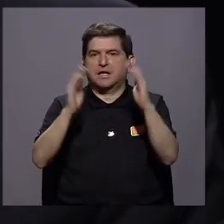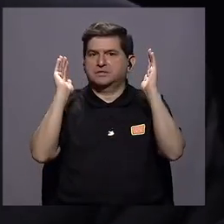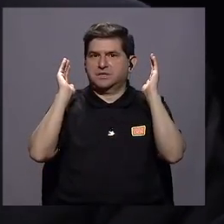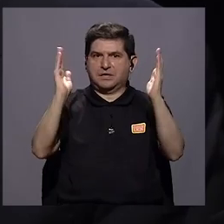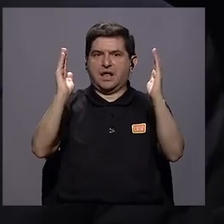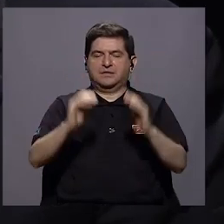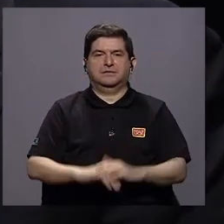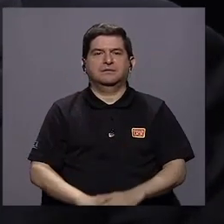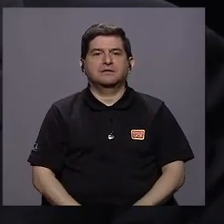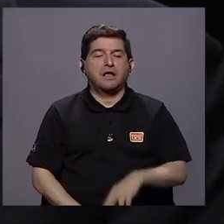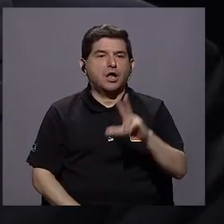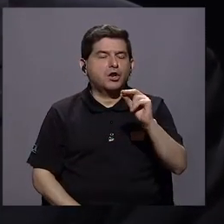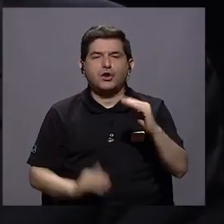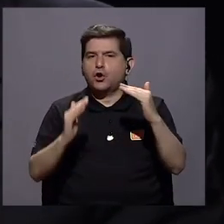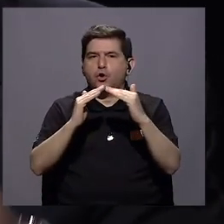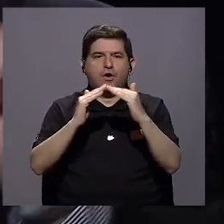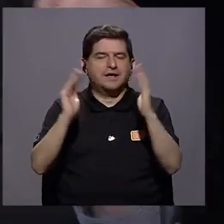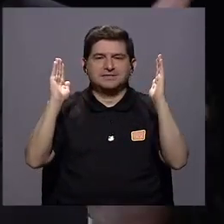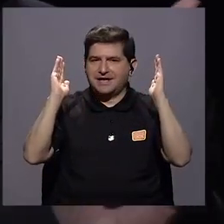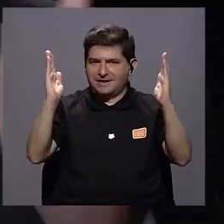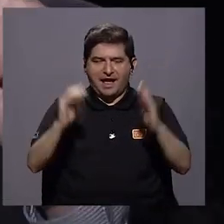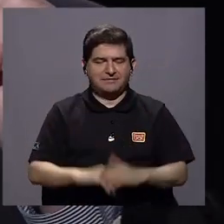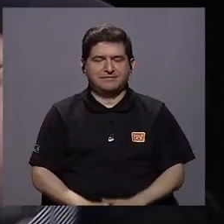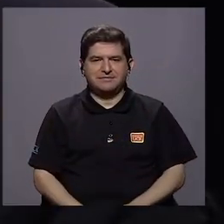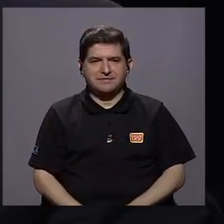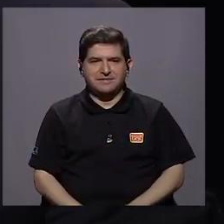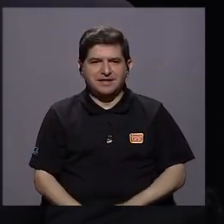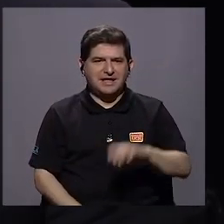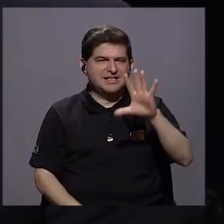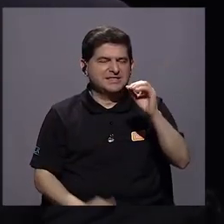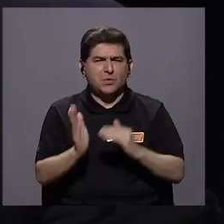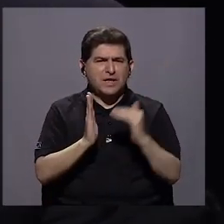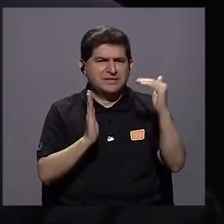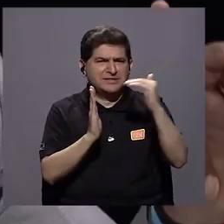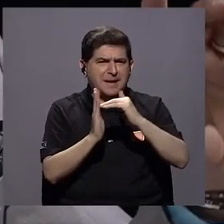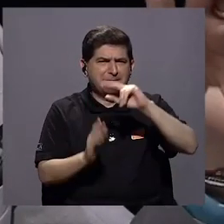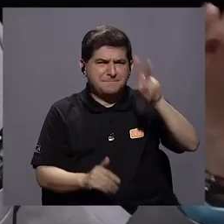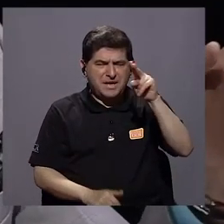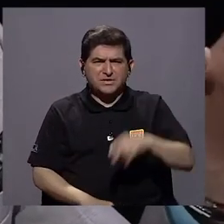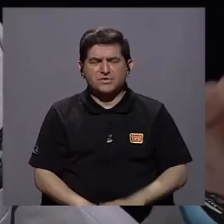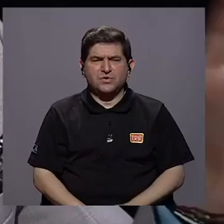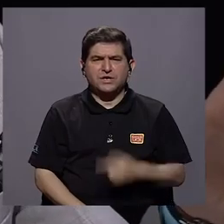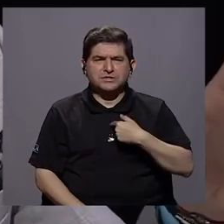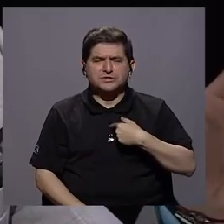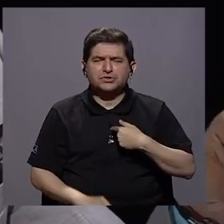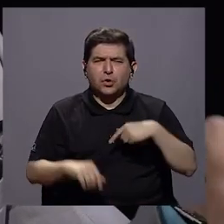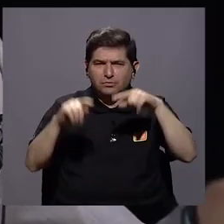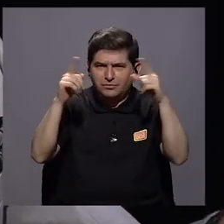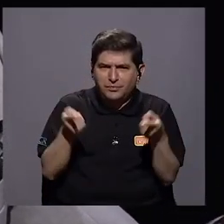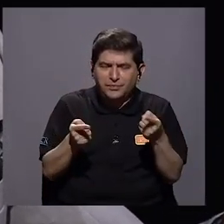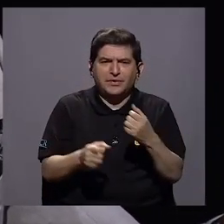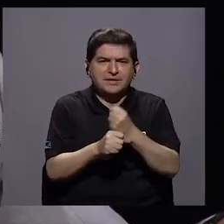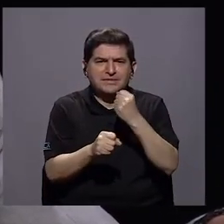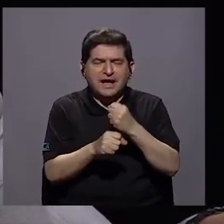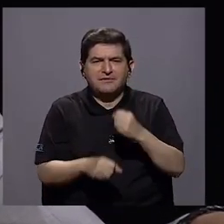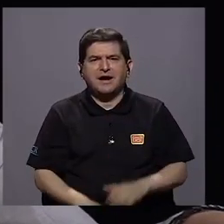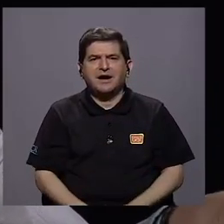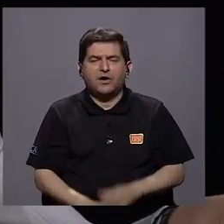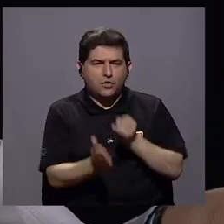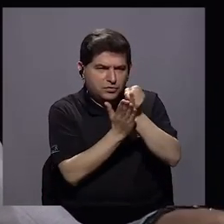grande tampoco. No es una casa grande. Ahora vamos a ver que es una casa de 50 millones de colones. Voy a hacer paréntesis y hago un anuncio. Estamos haciendo un